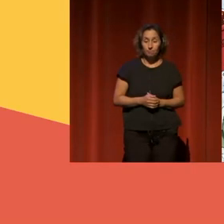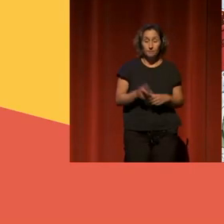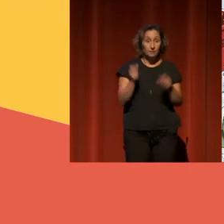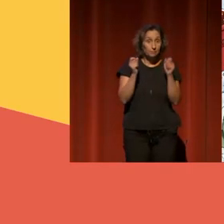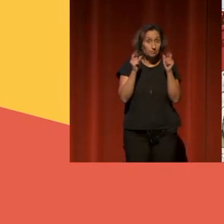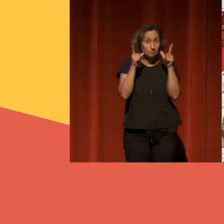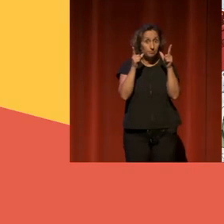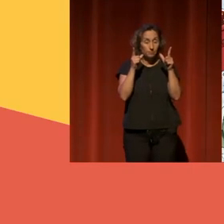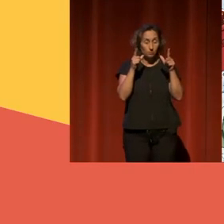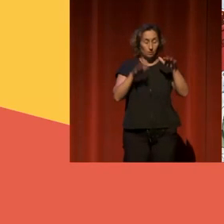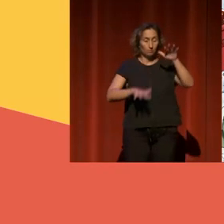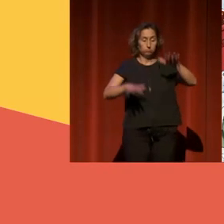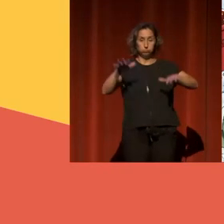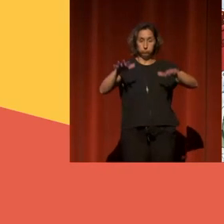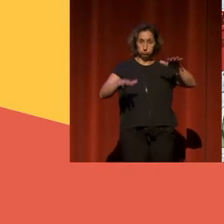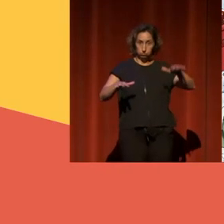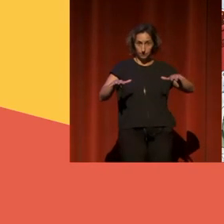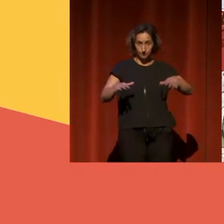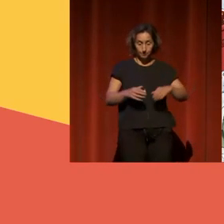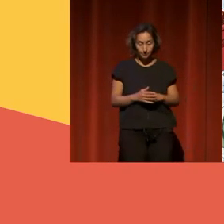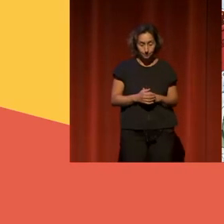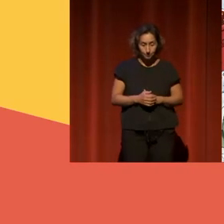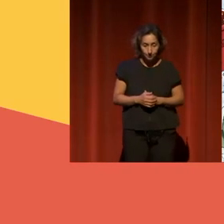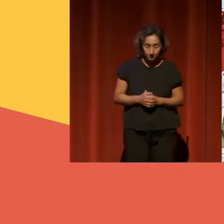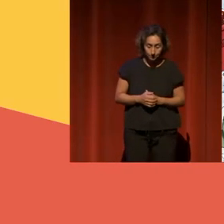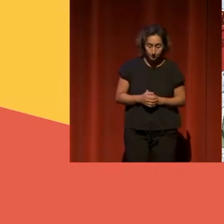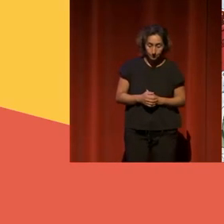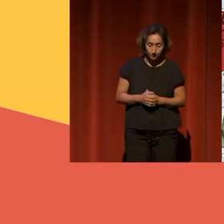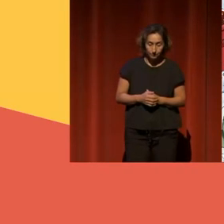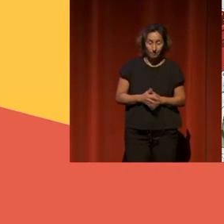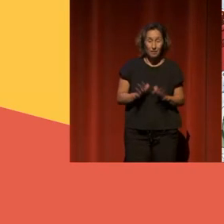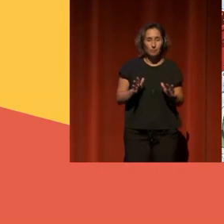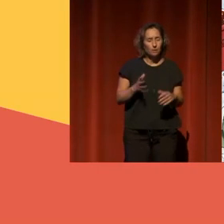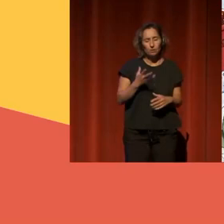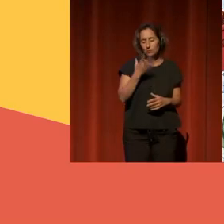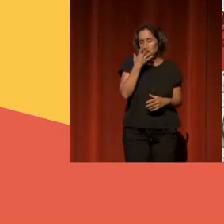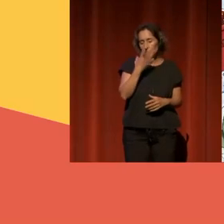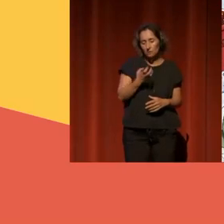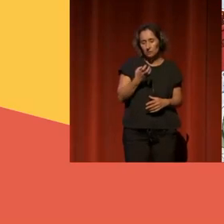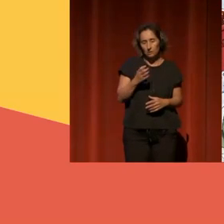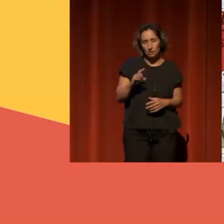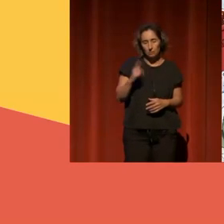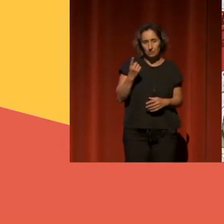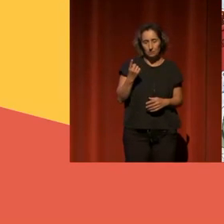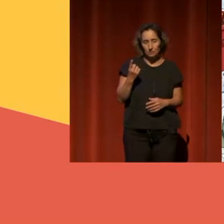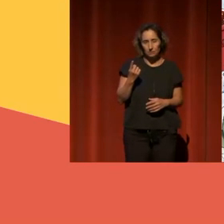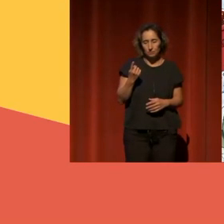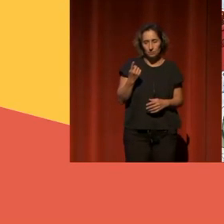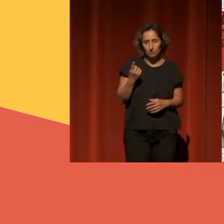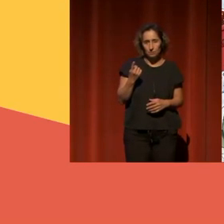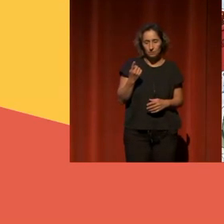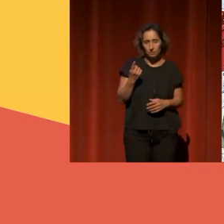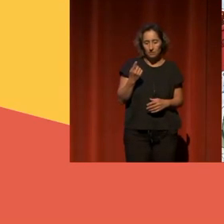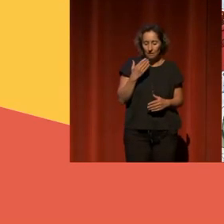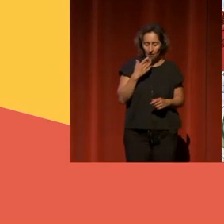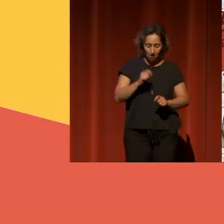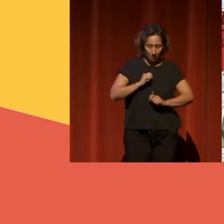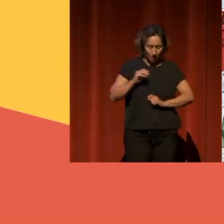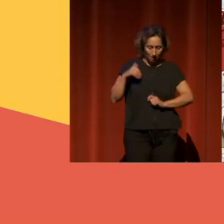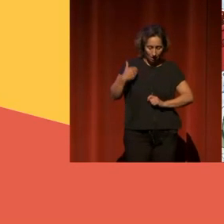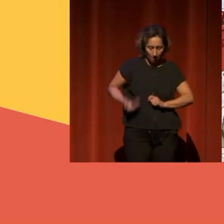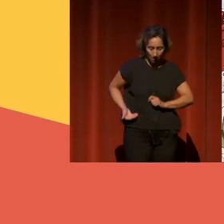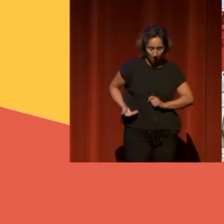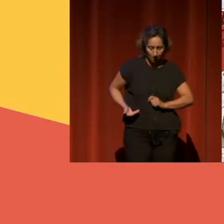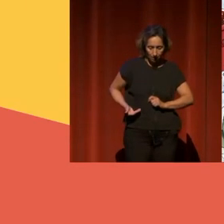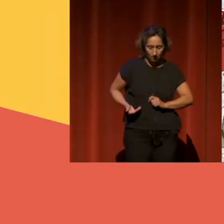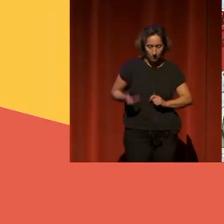sido desigual, pero lo más triste es que hemos visto que el enriquecimiento no siempre favorece un papel